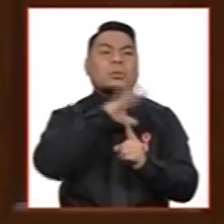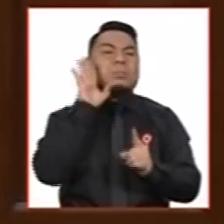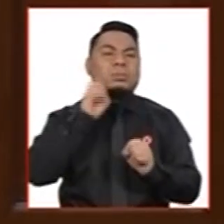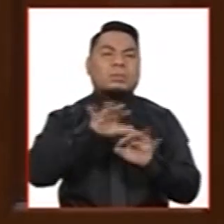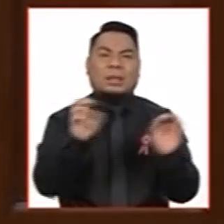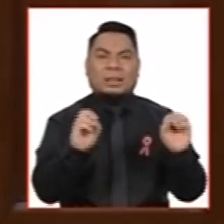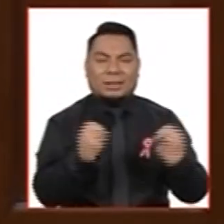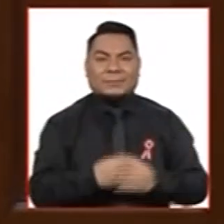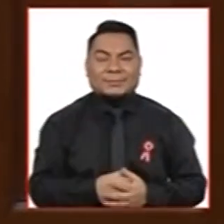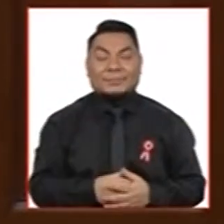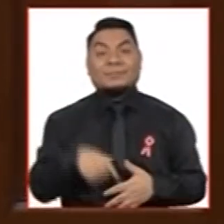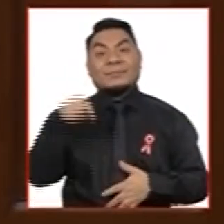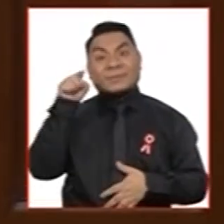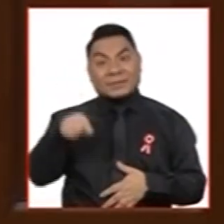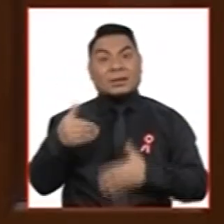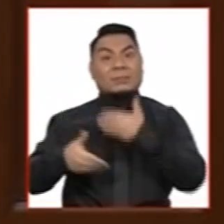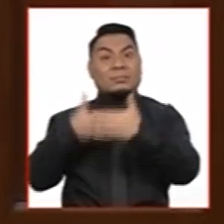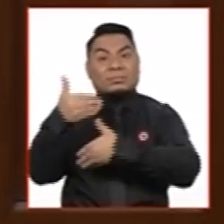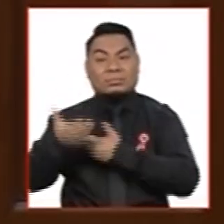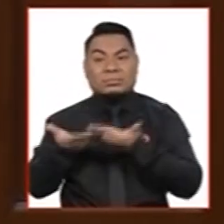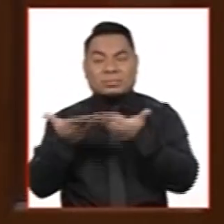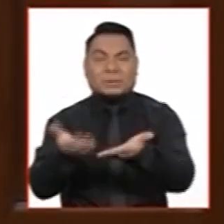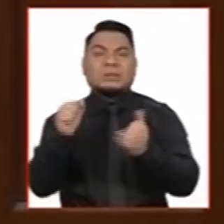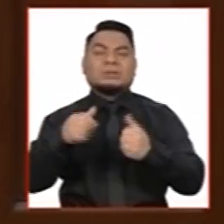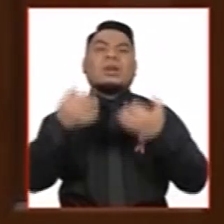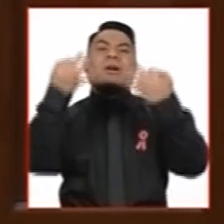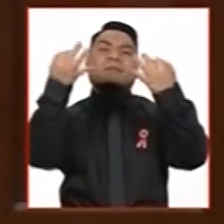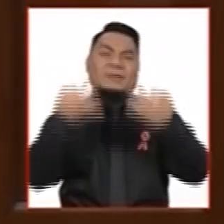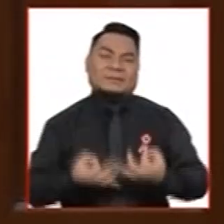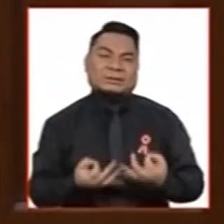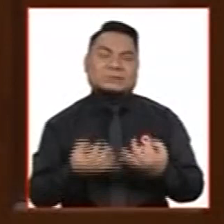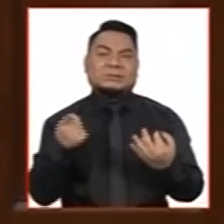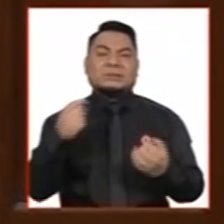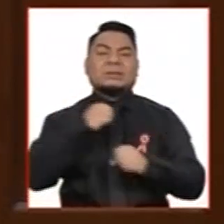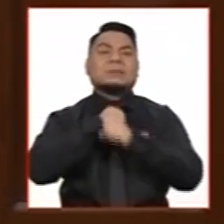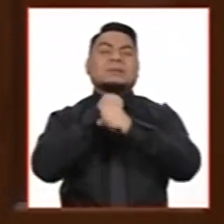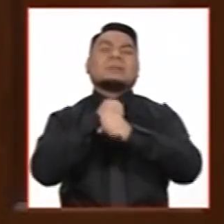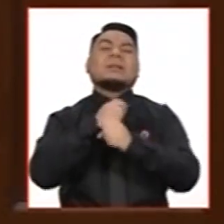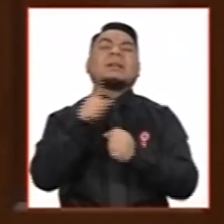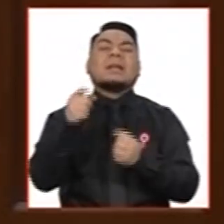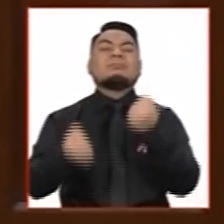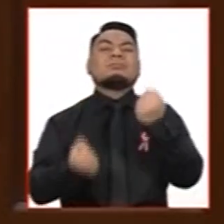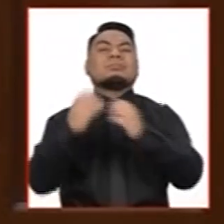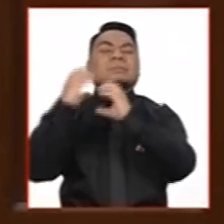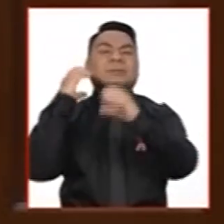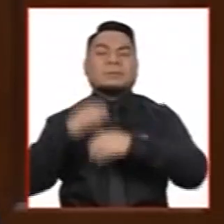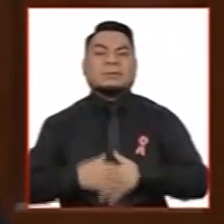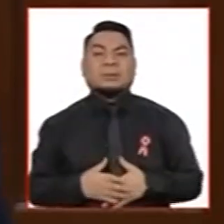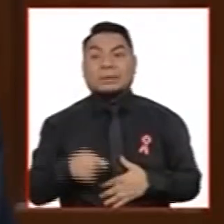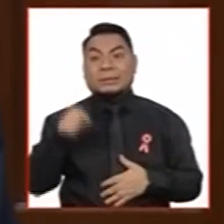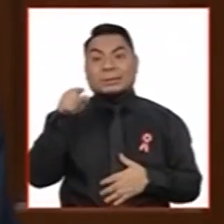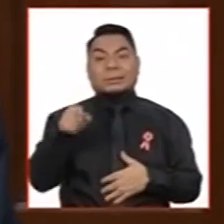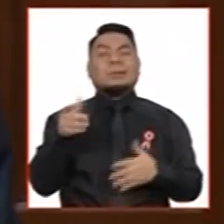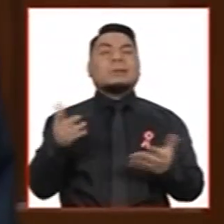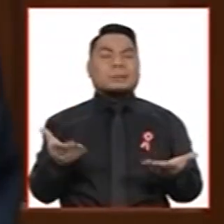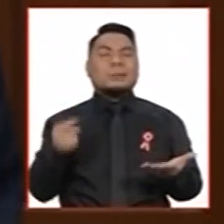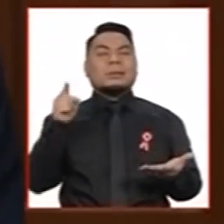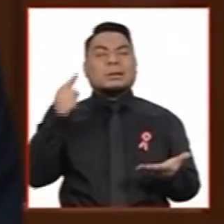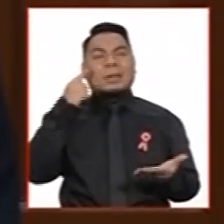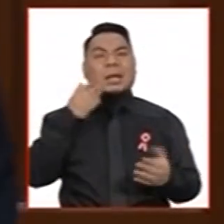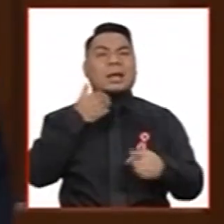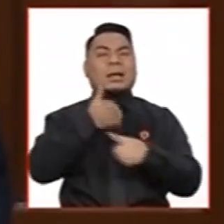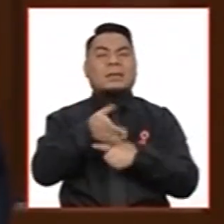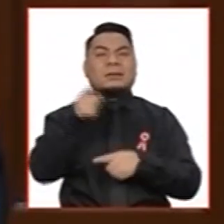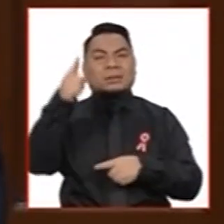este proceso contribuirá a la formalización del sistema de transporte en tal sentido a